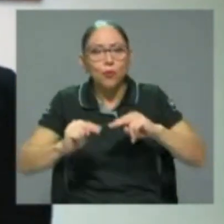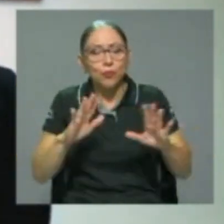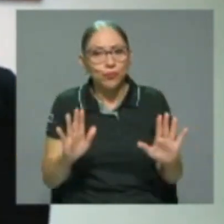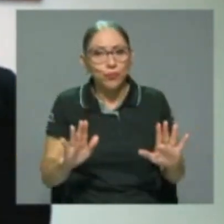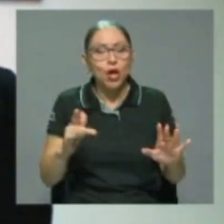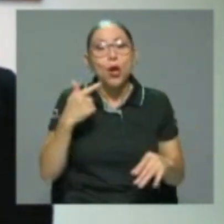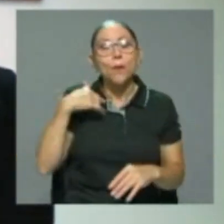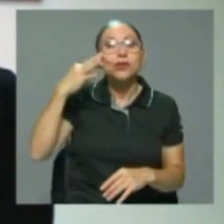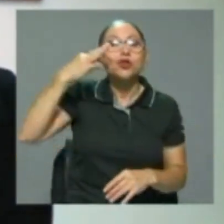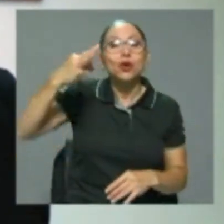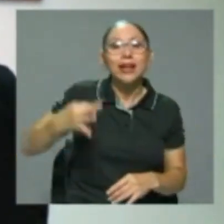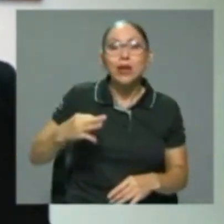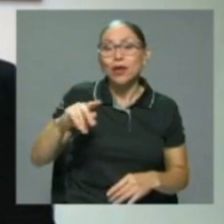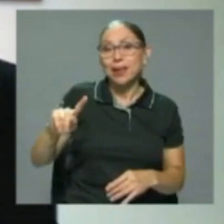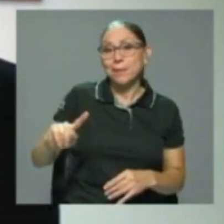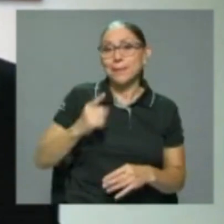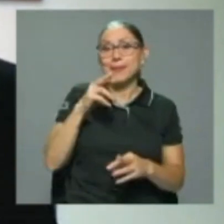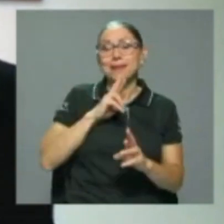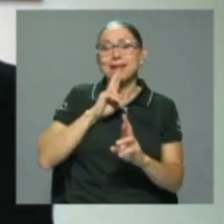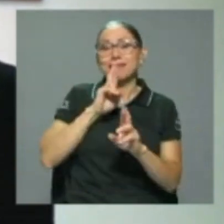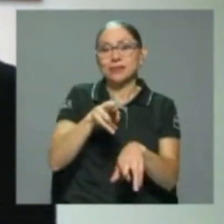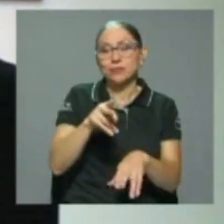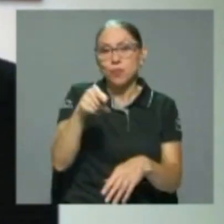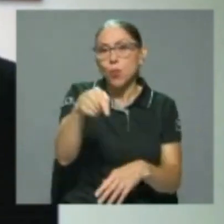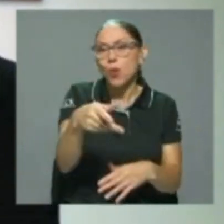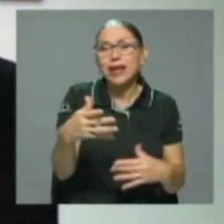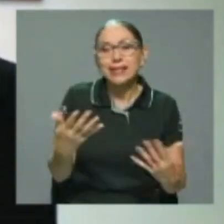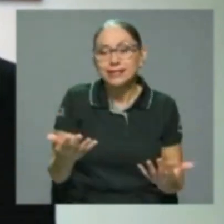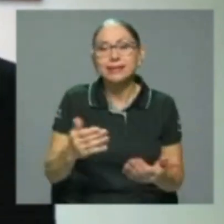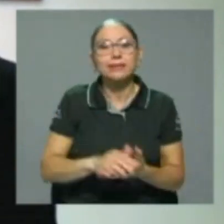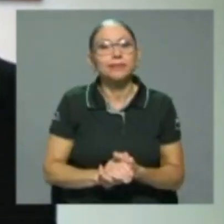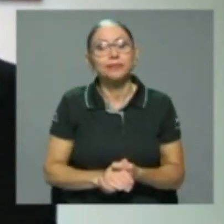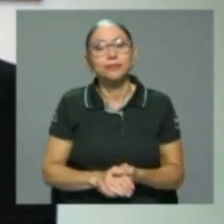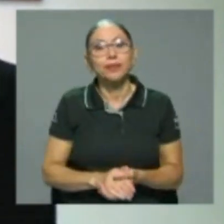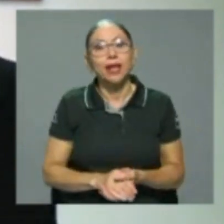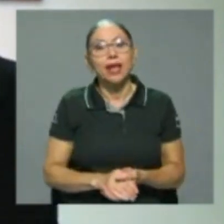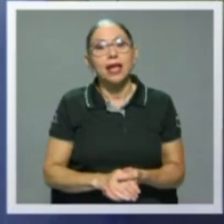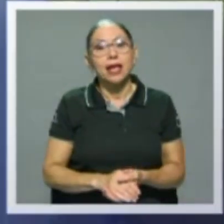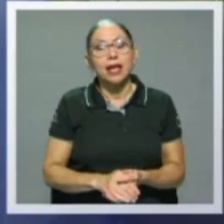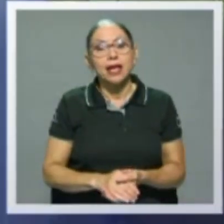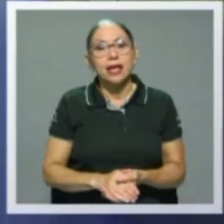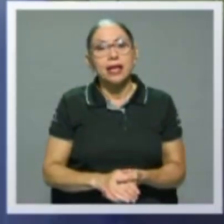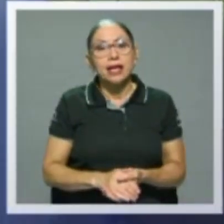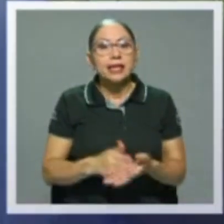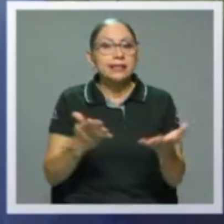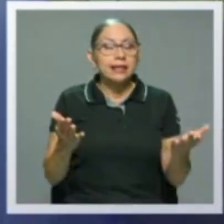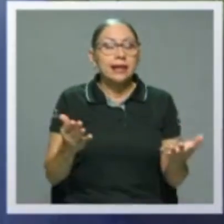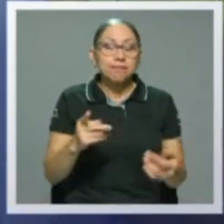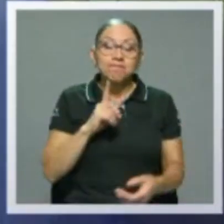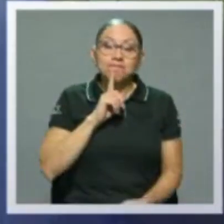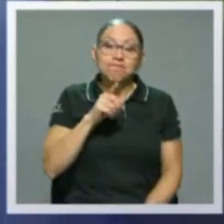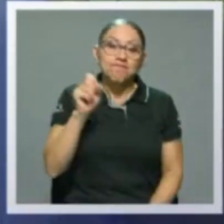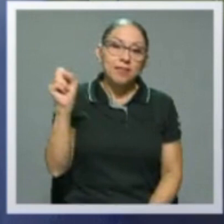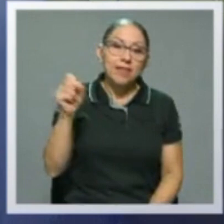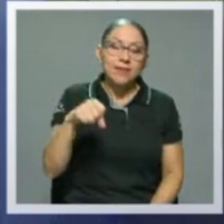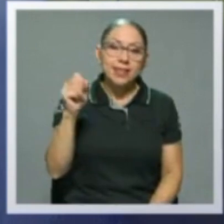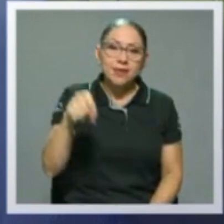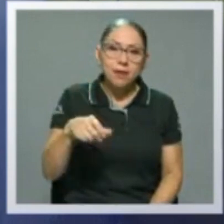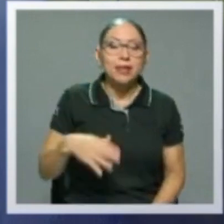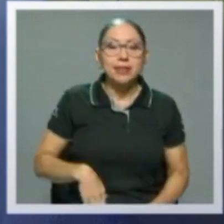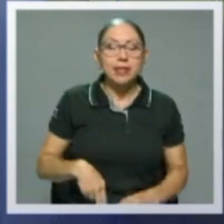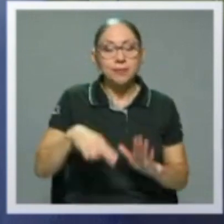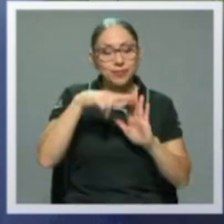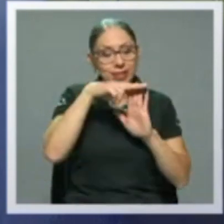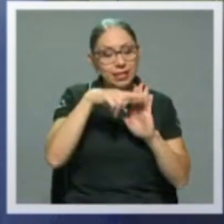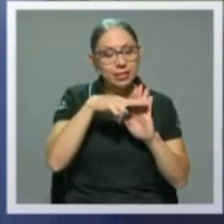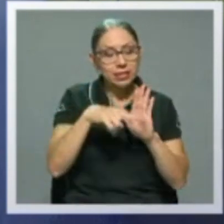la primera respuesta que uno debería dar a esto es que efectivamente la regulación